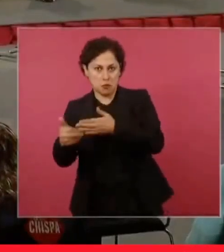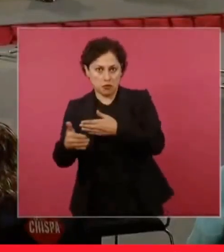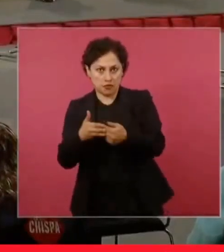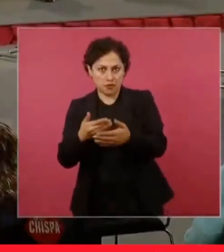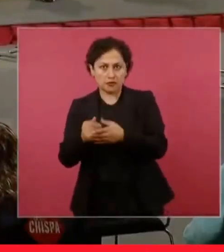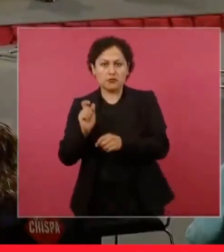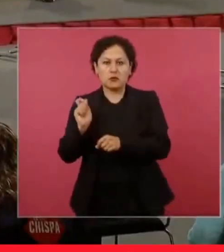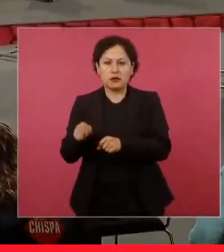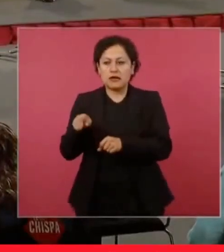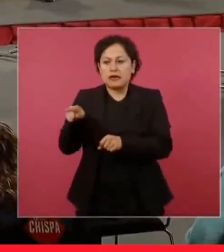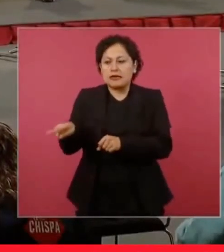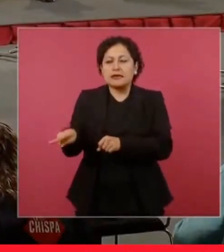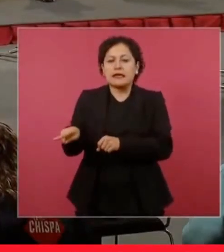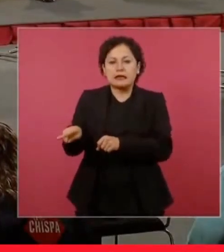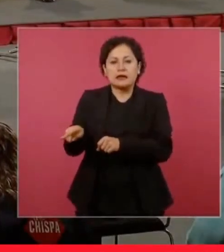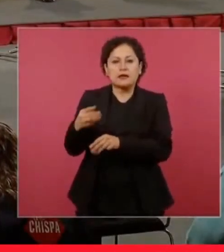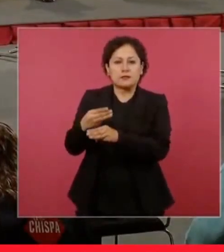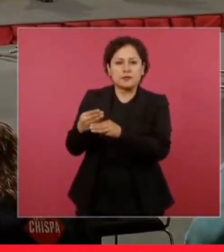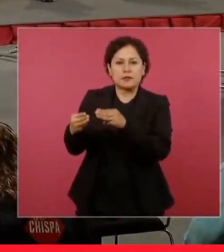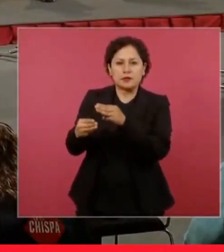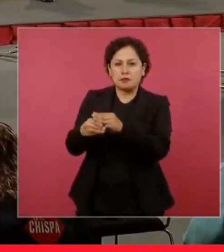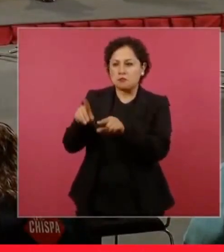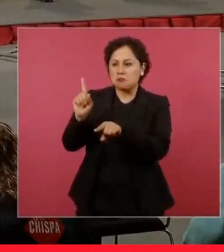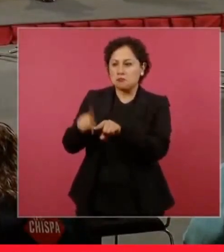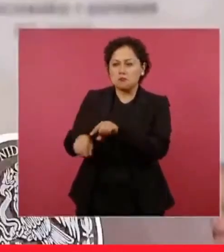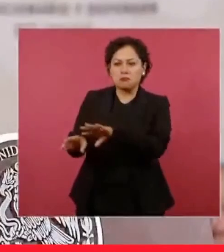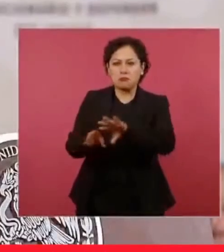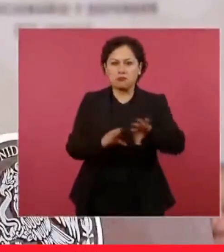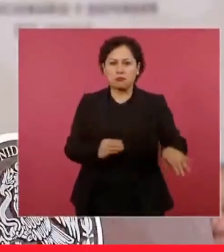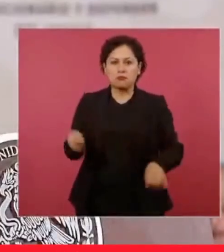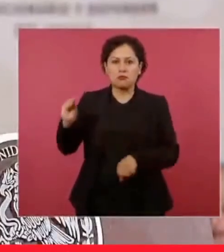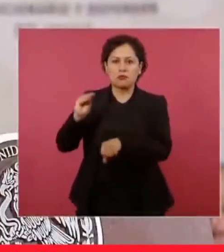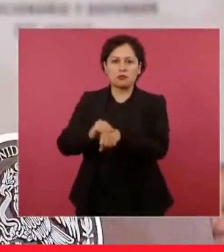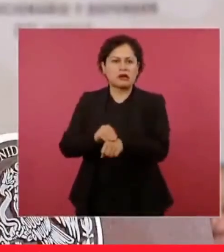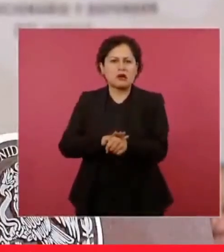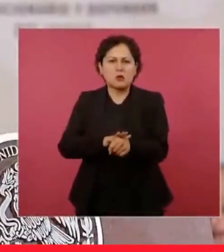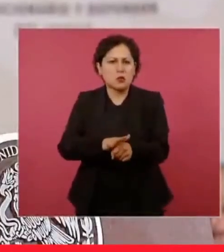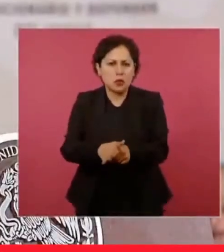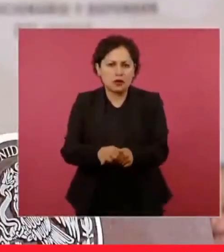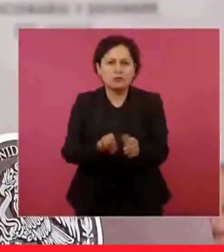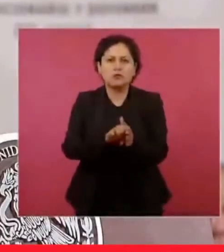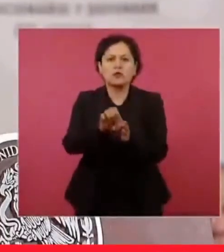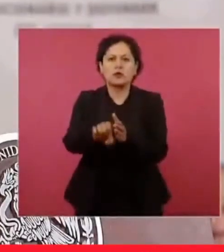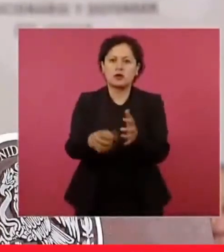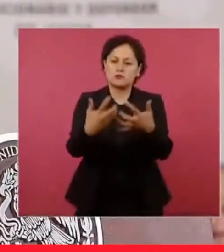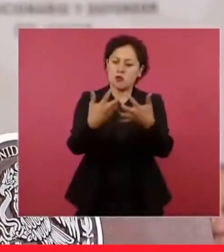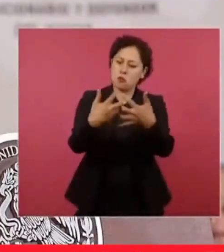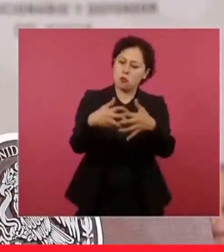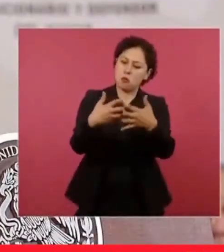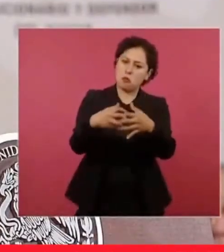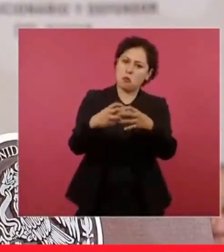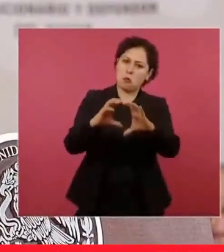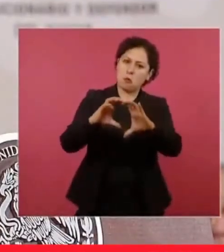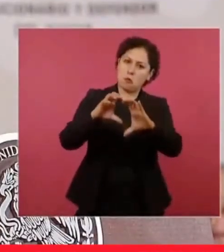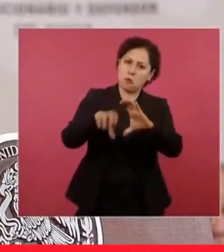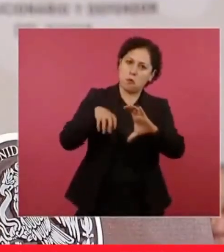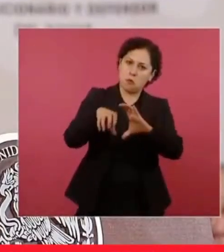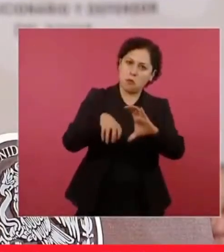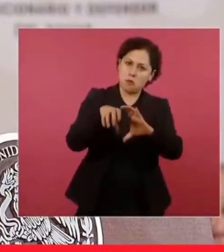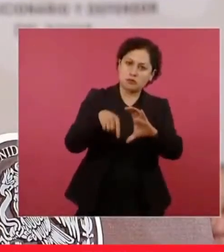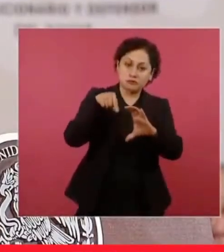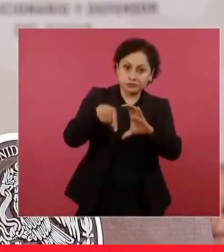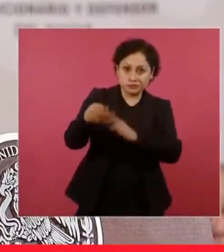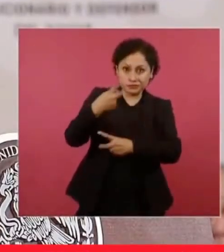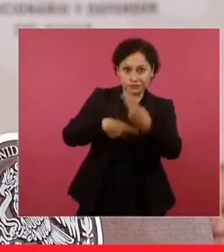equipos principales. ¿Cuáles son estos equipos principales? La turbina con la que va a mover un rotor o que es el generador eléctrico,